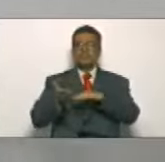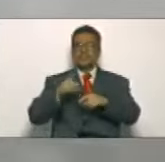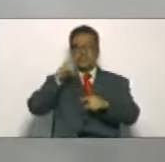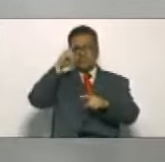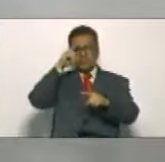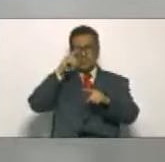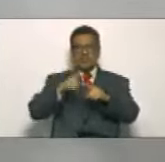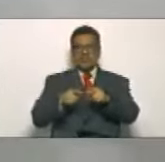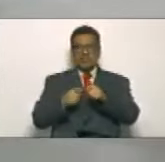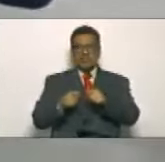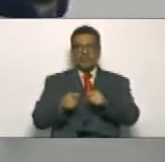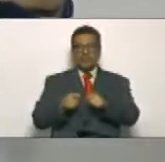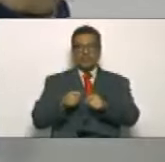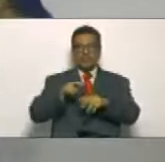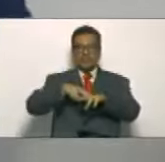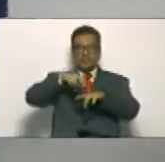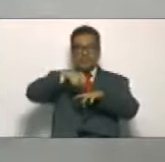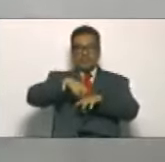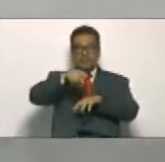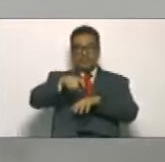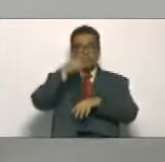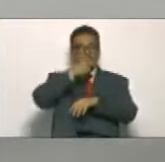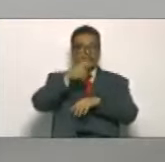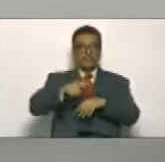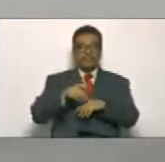objetivo? Intentar hacer arrodillar a este pueblo.